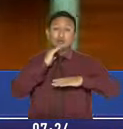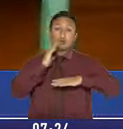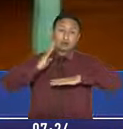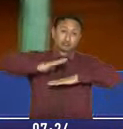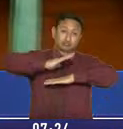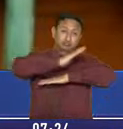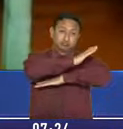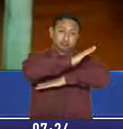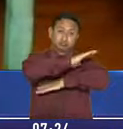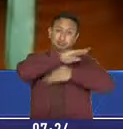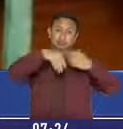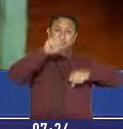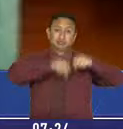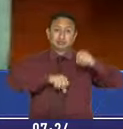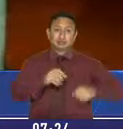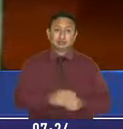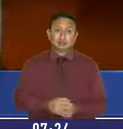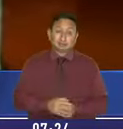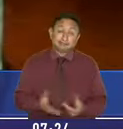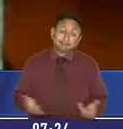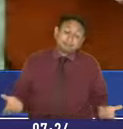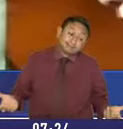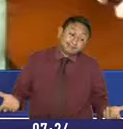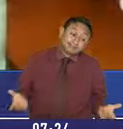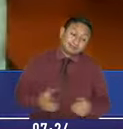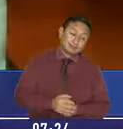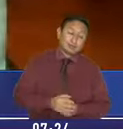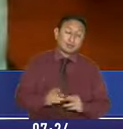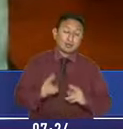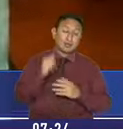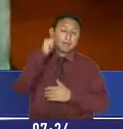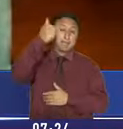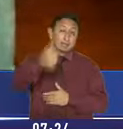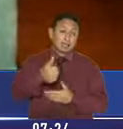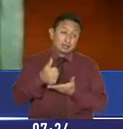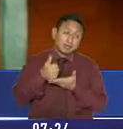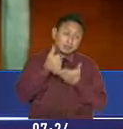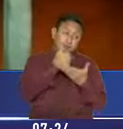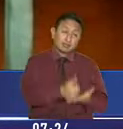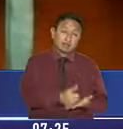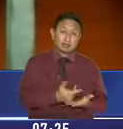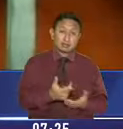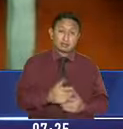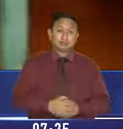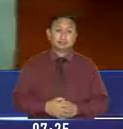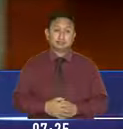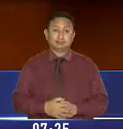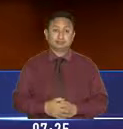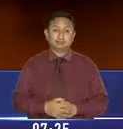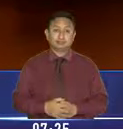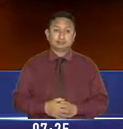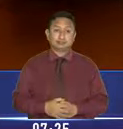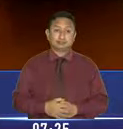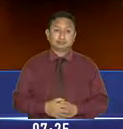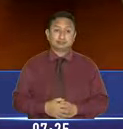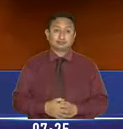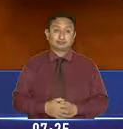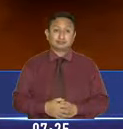mañana alguien aparece trayéndole por lo menos algo de lo que pierden. La gente todo lo pierden cada vez que esto